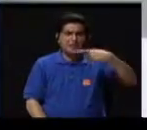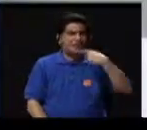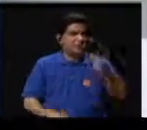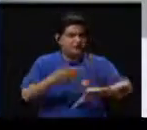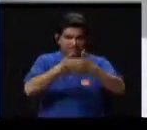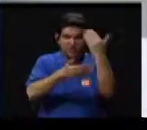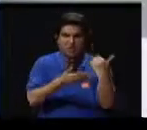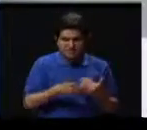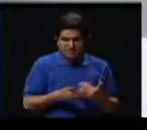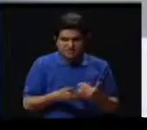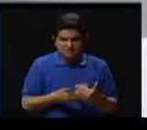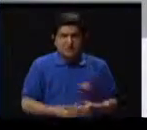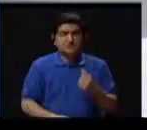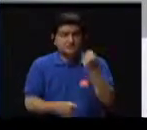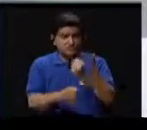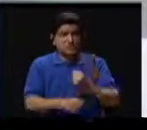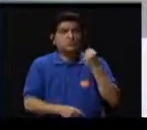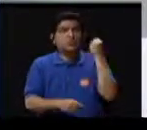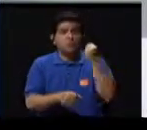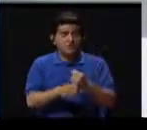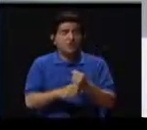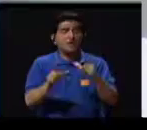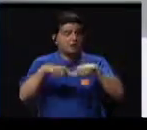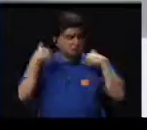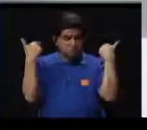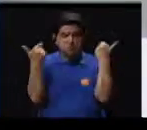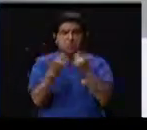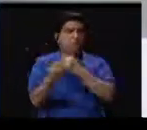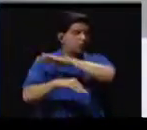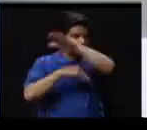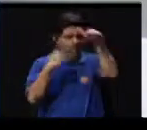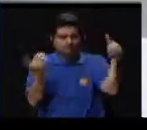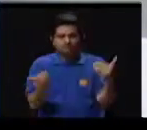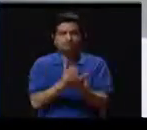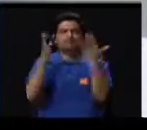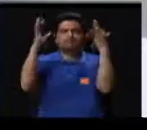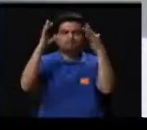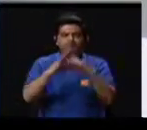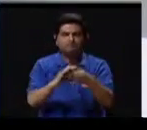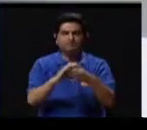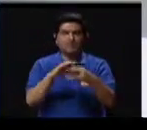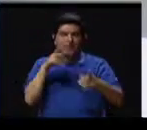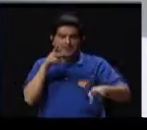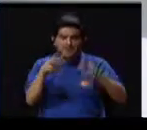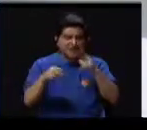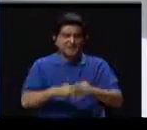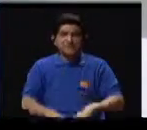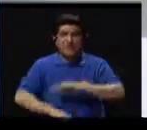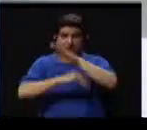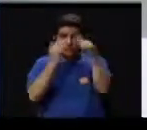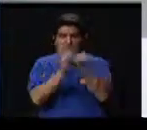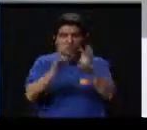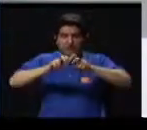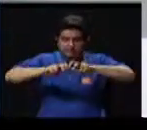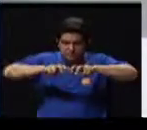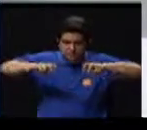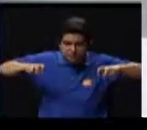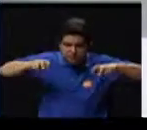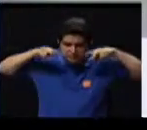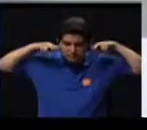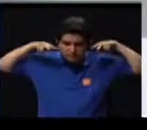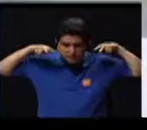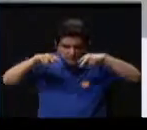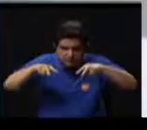les contaba ahora, fue un trabajo muy en grupo, muy entre todas. Para la edición nos sentamos todas a